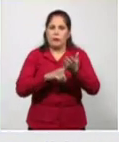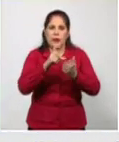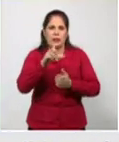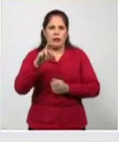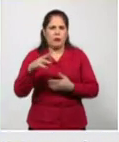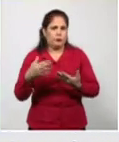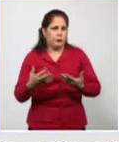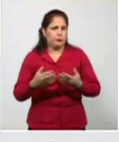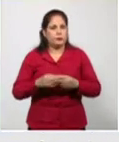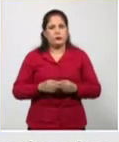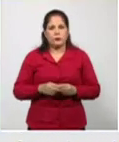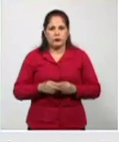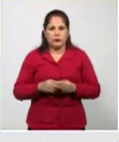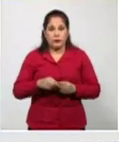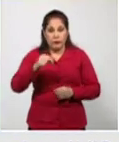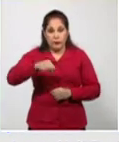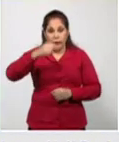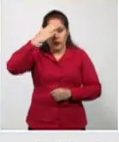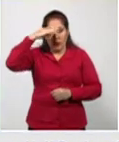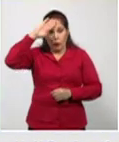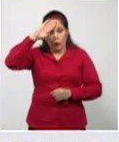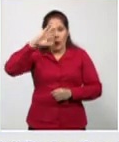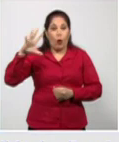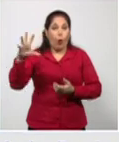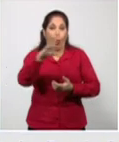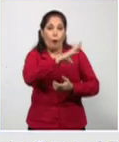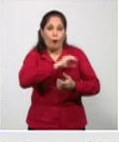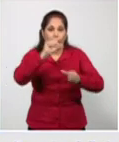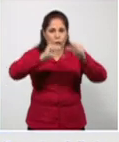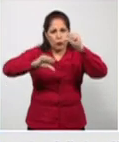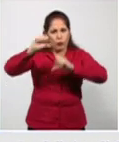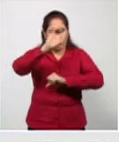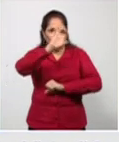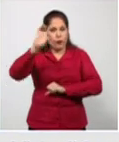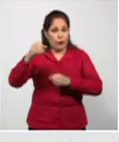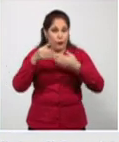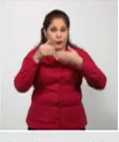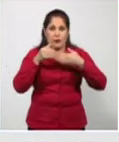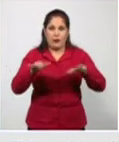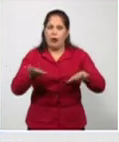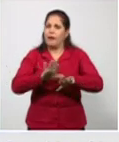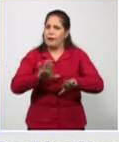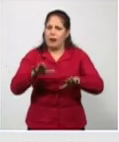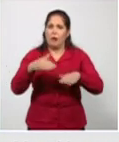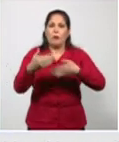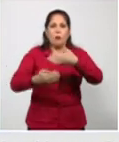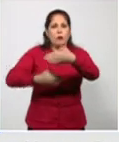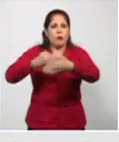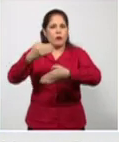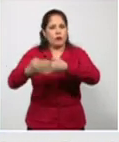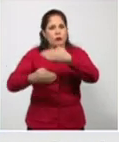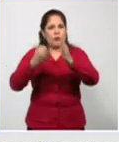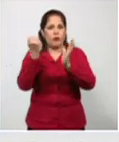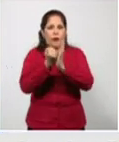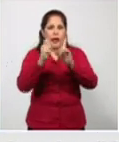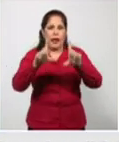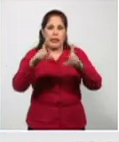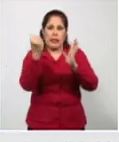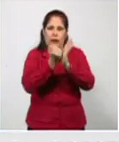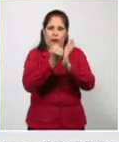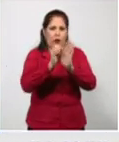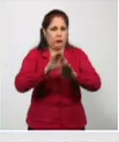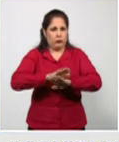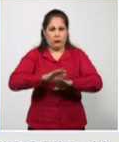Bueno, en Cuba todos los laboratorios, una vez que se abren, tienen un proceso de certificación, tienen